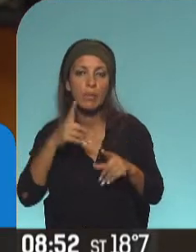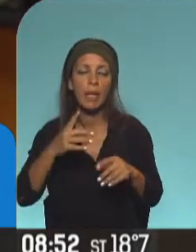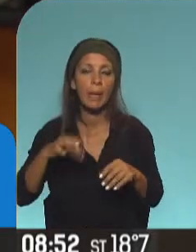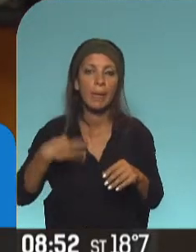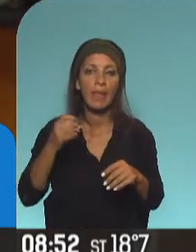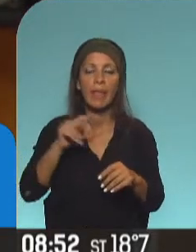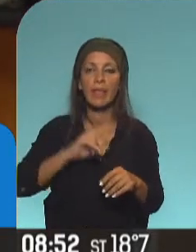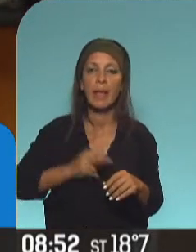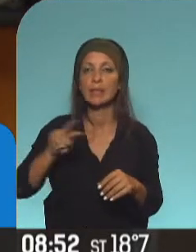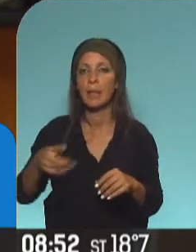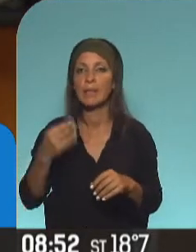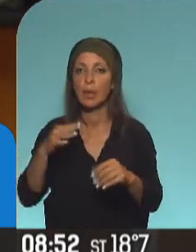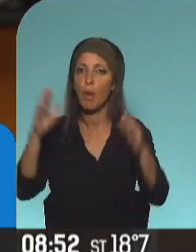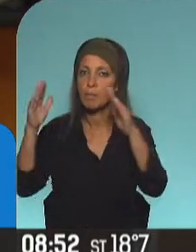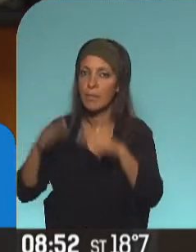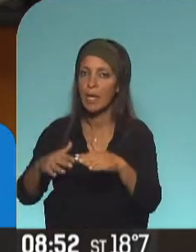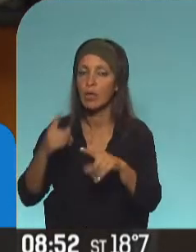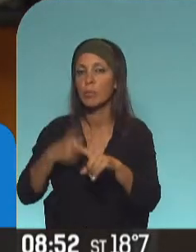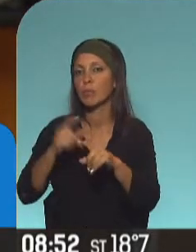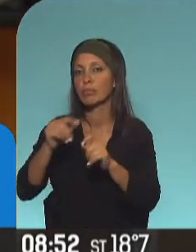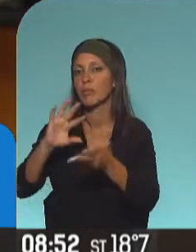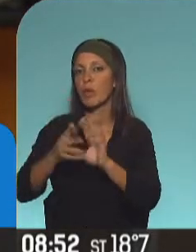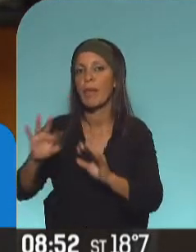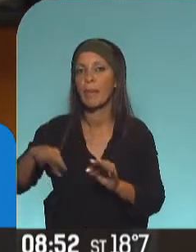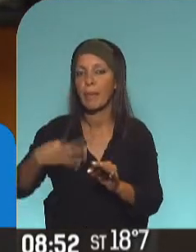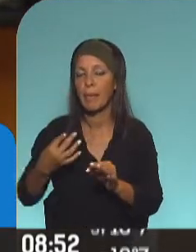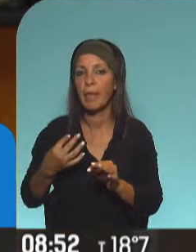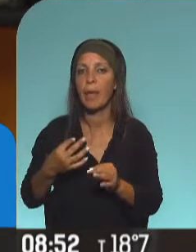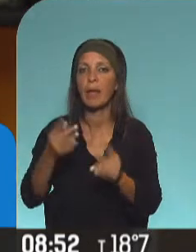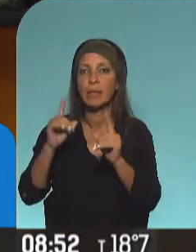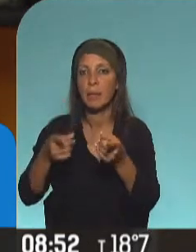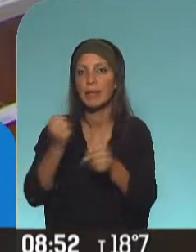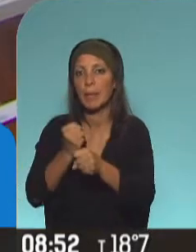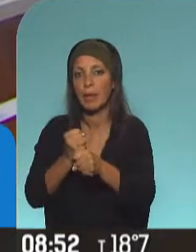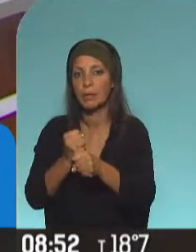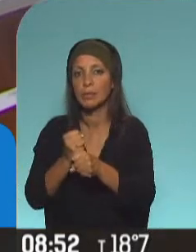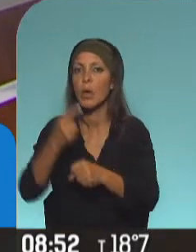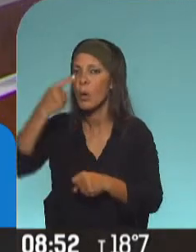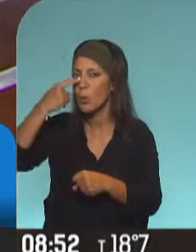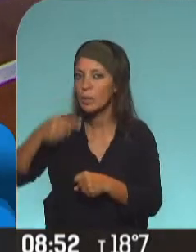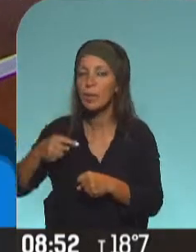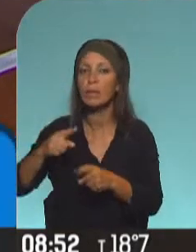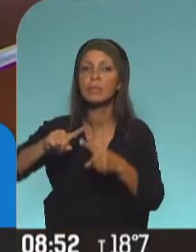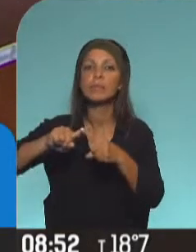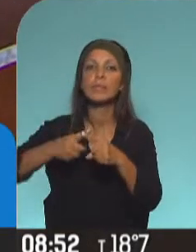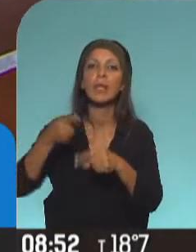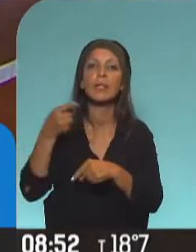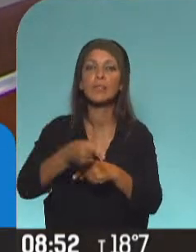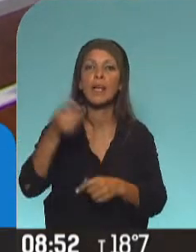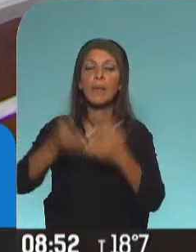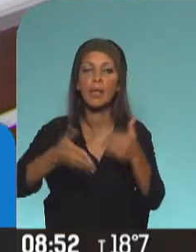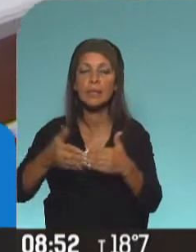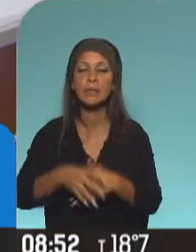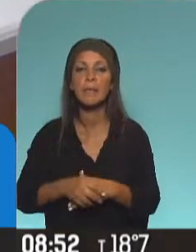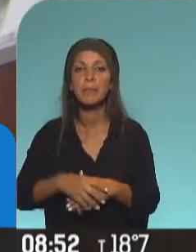trans y travestis precisamente por sus condiciones, muchas veces no solamente de vida, sino también laborales. Ministra, por último, las políticas contra la violencia. Lamentablemente